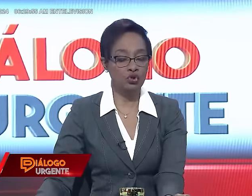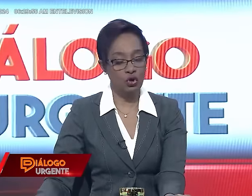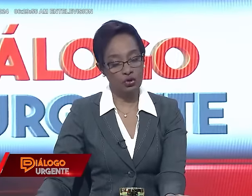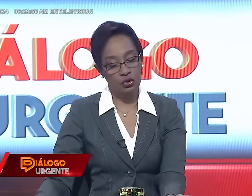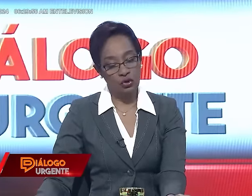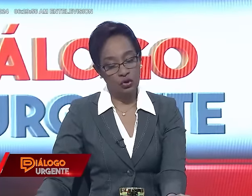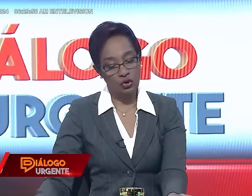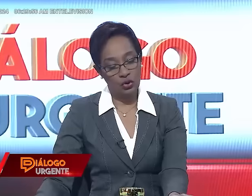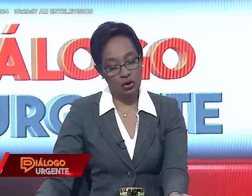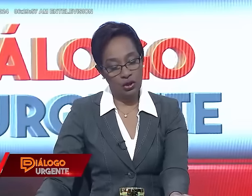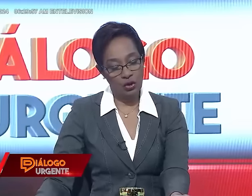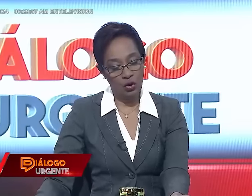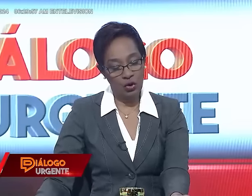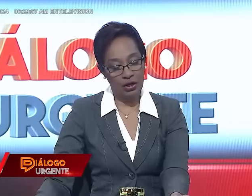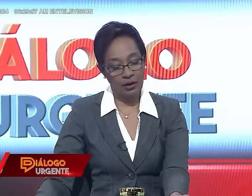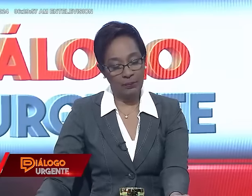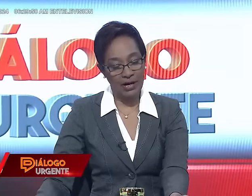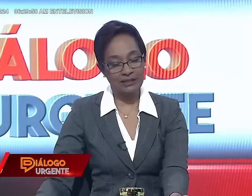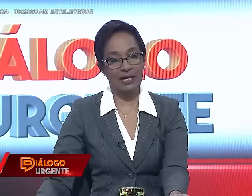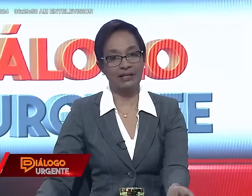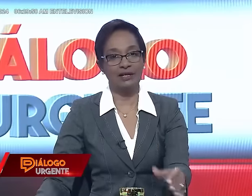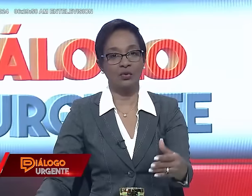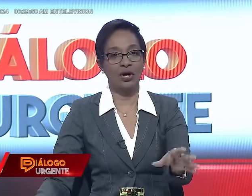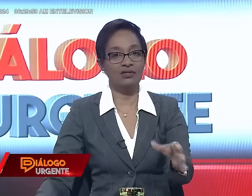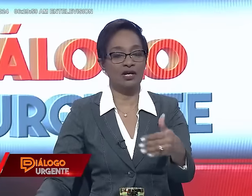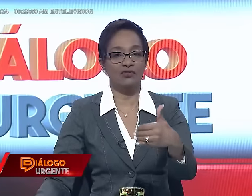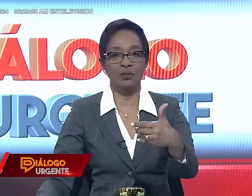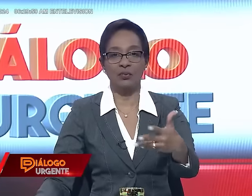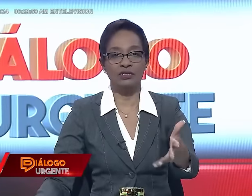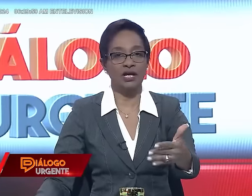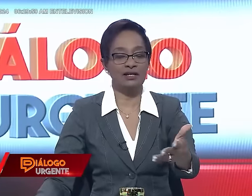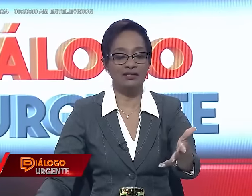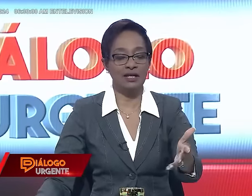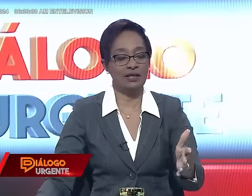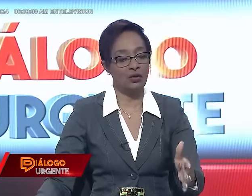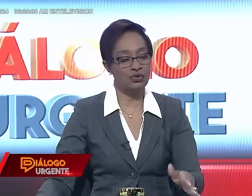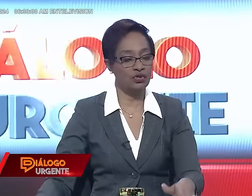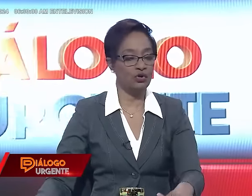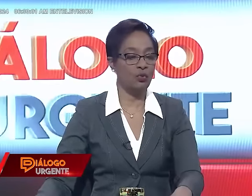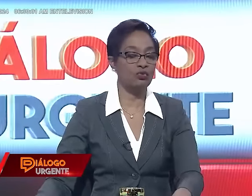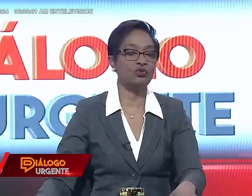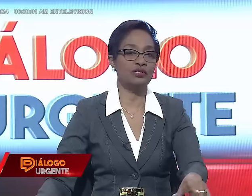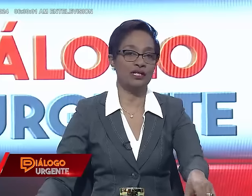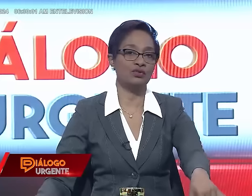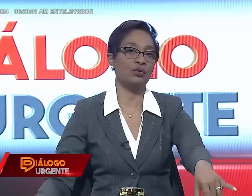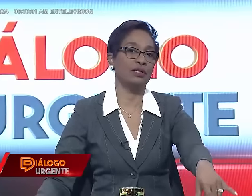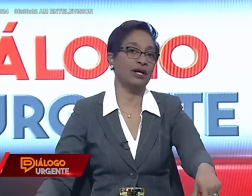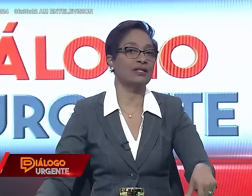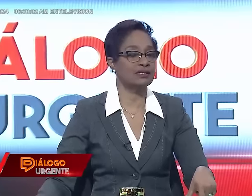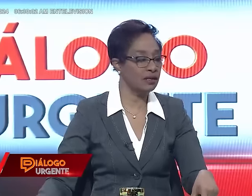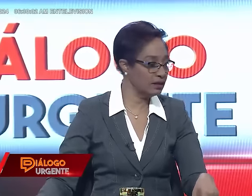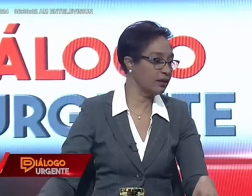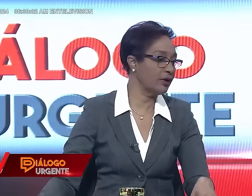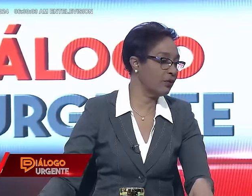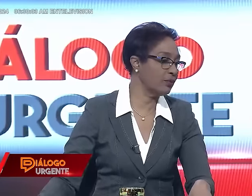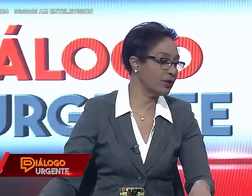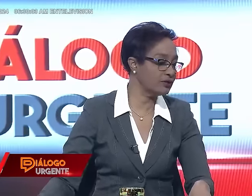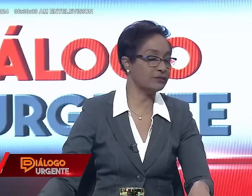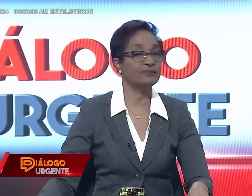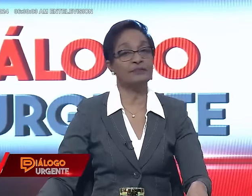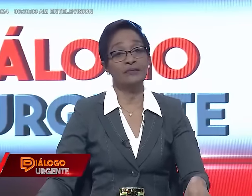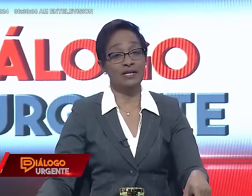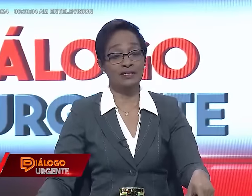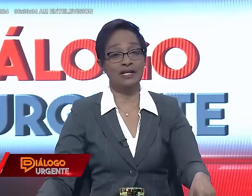mucho lo que pasa, delincuencia, reforma policial, etcétera, cuestionó mucho. Estás obligada a hacer el trabajo por